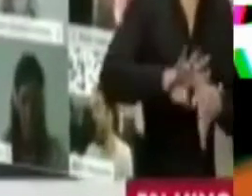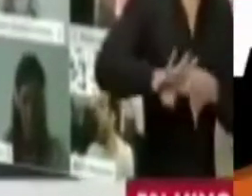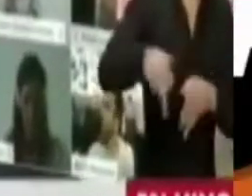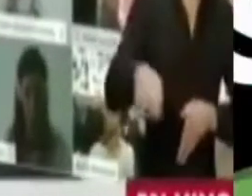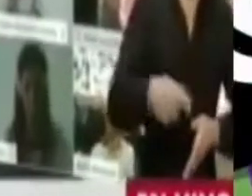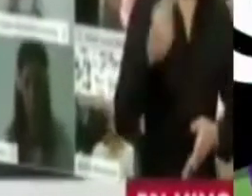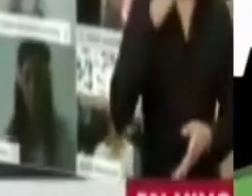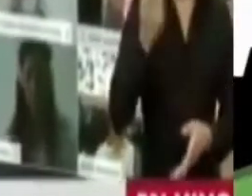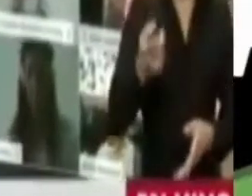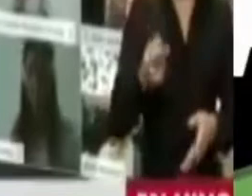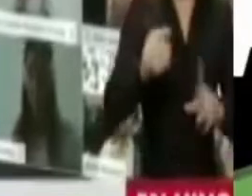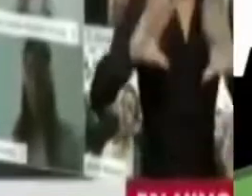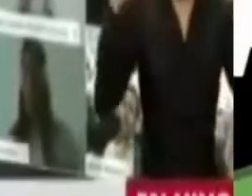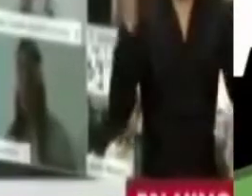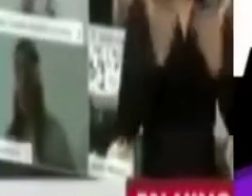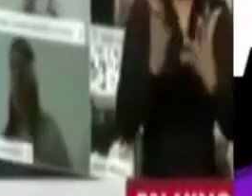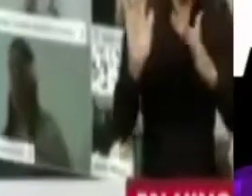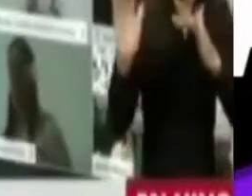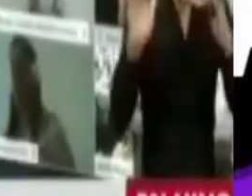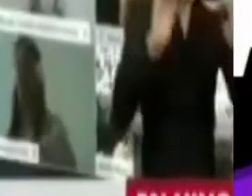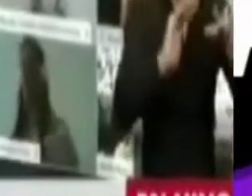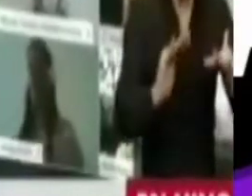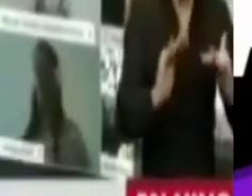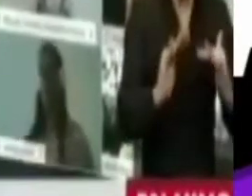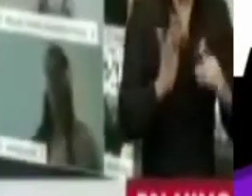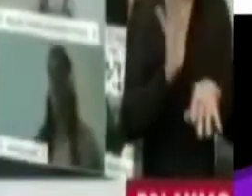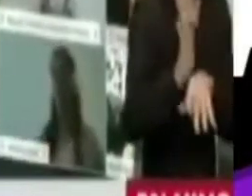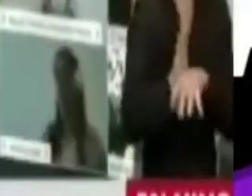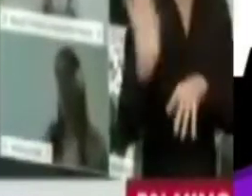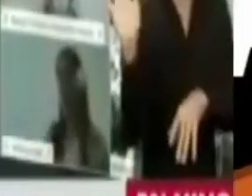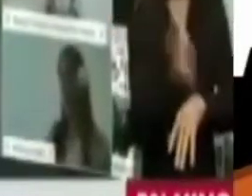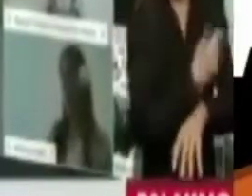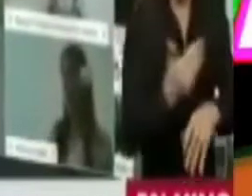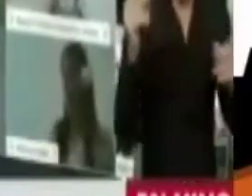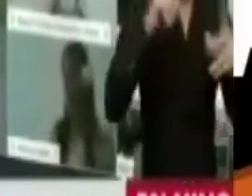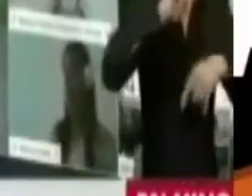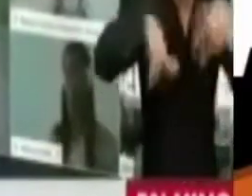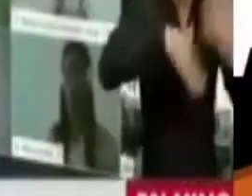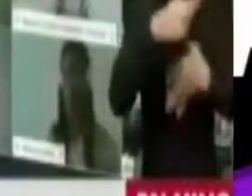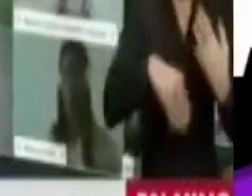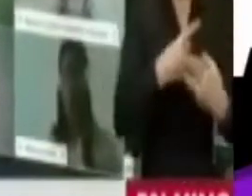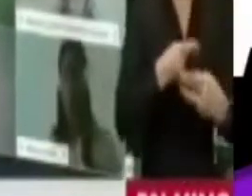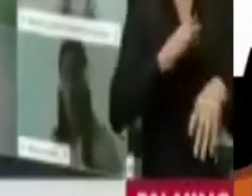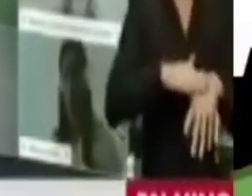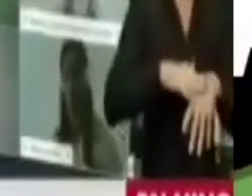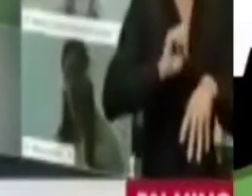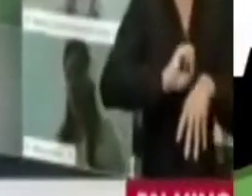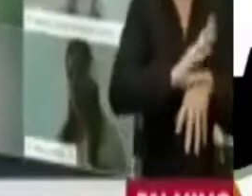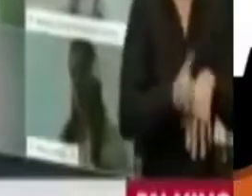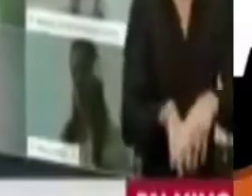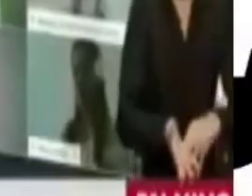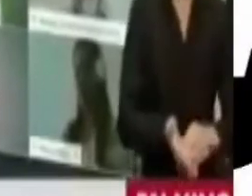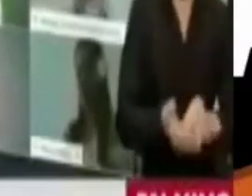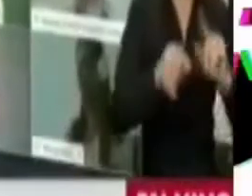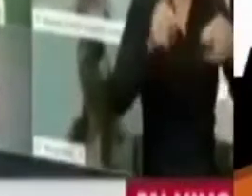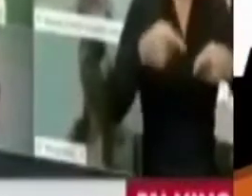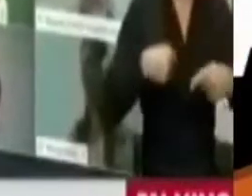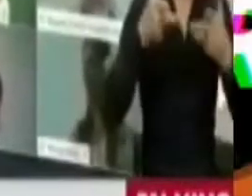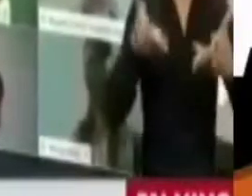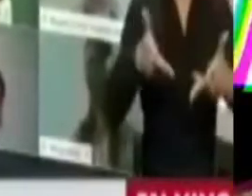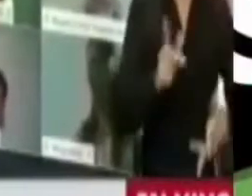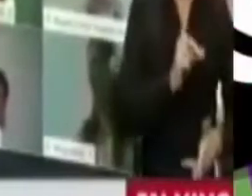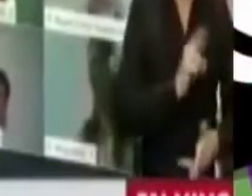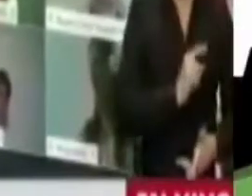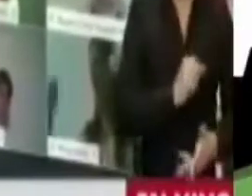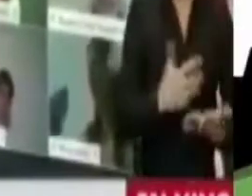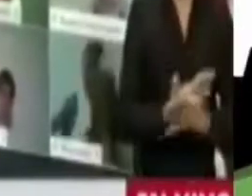a los créditos y endeudarse nuevamente la Argentina con el Fondo Monetario Internacional. ¿Qué pasó después? Vino el Fondo Monetario